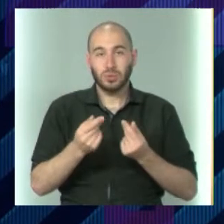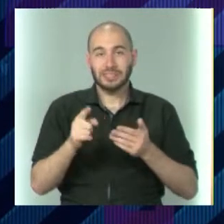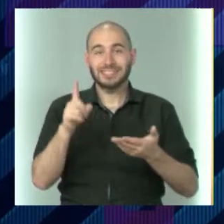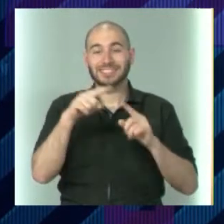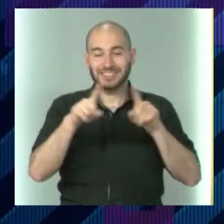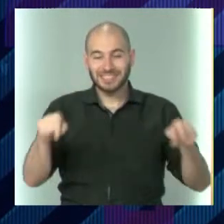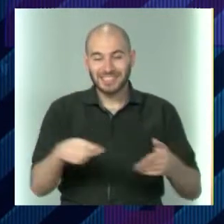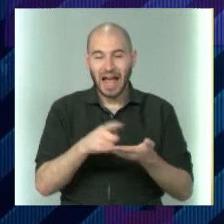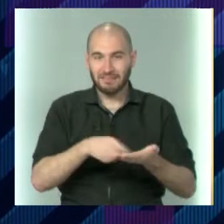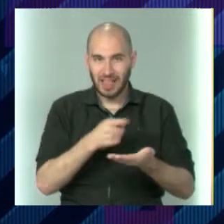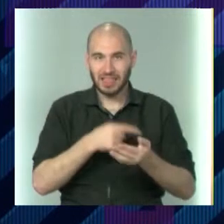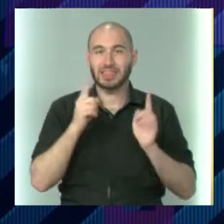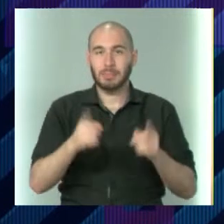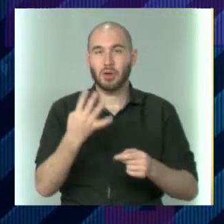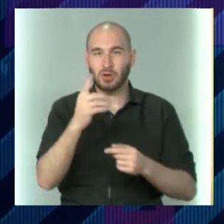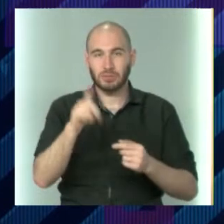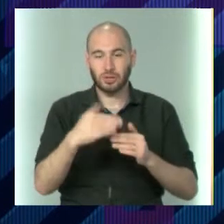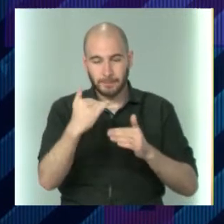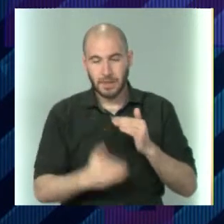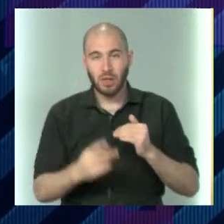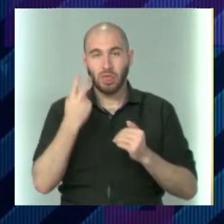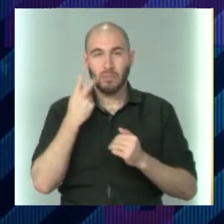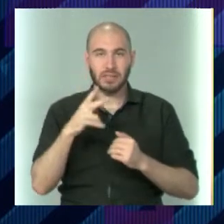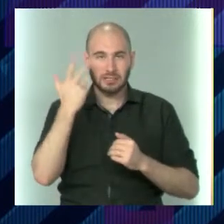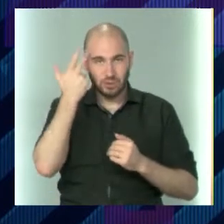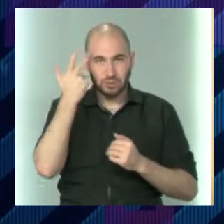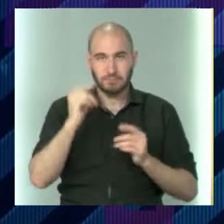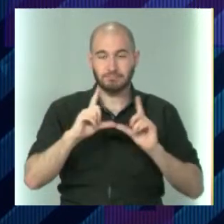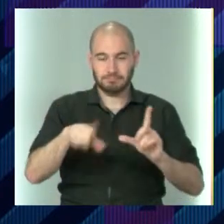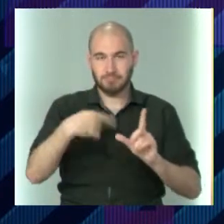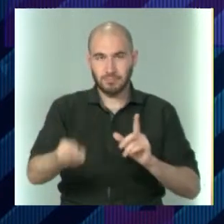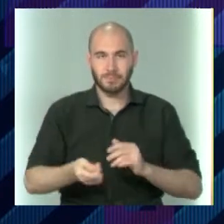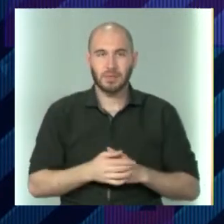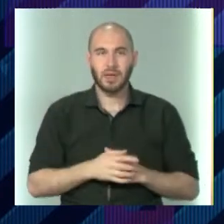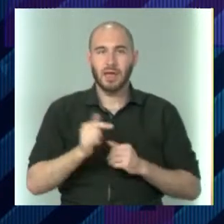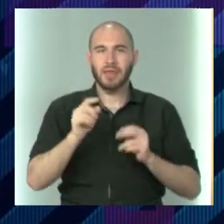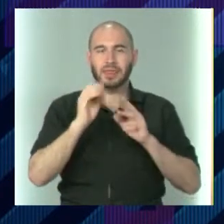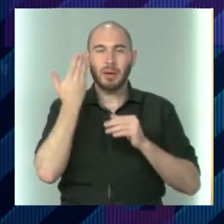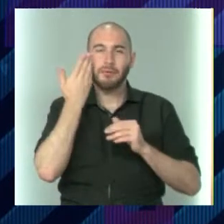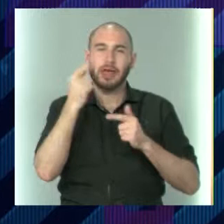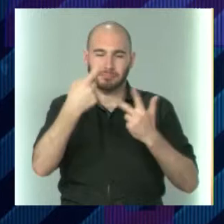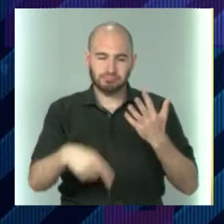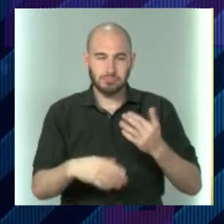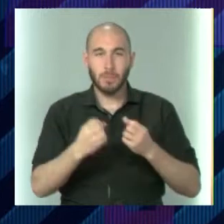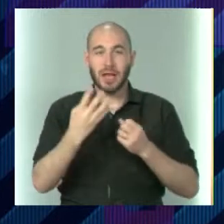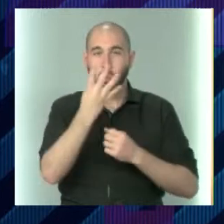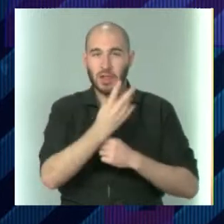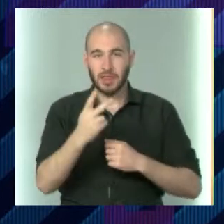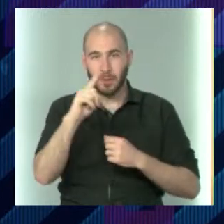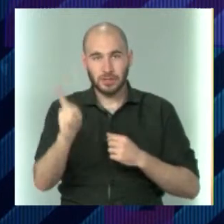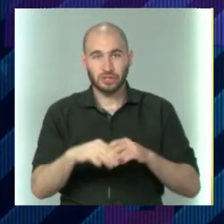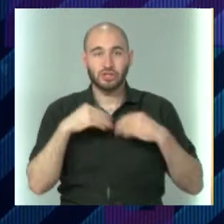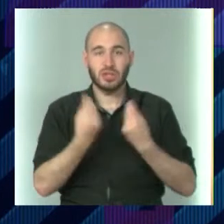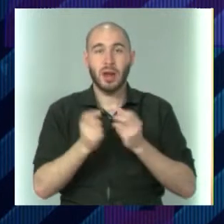tablets también cayó un 4% en el 2018. En la siguiente placa vamos a hablar de las redes sociales, porque el 42% de